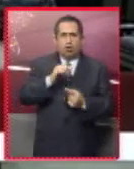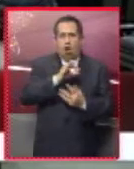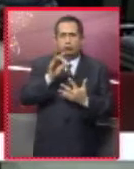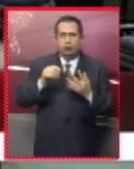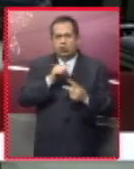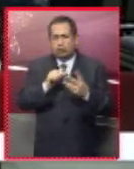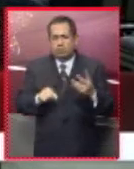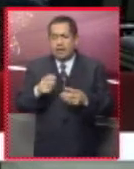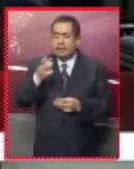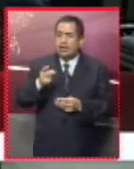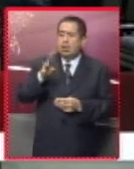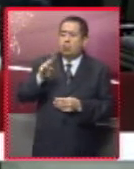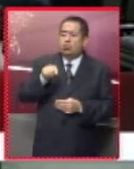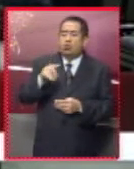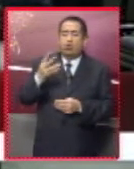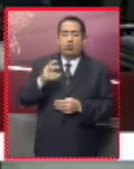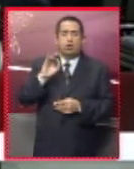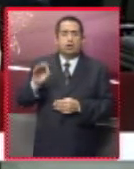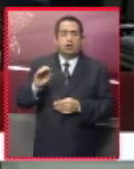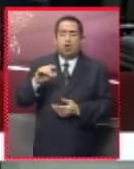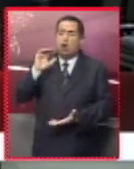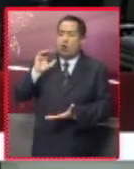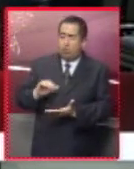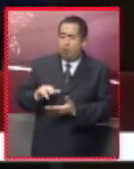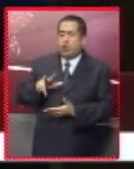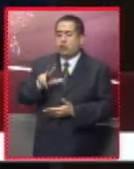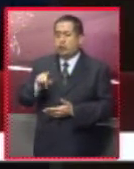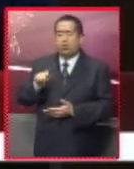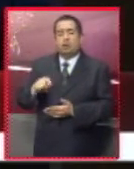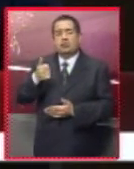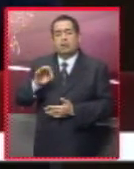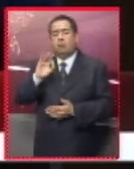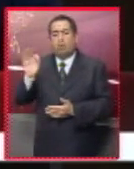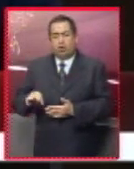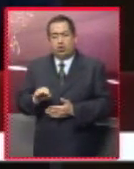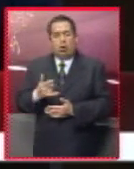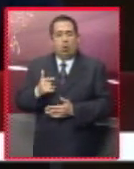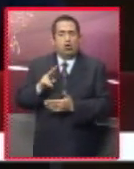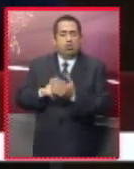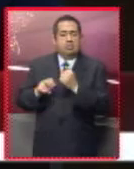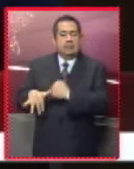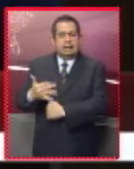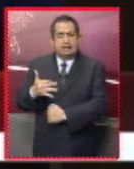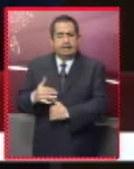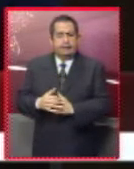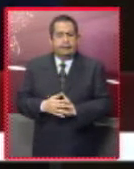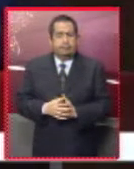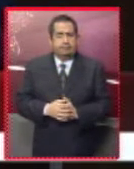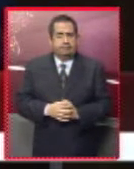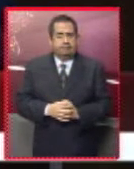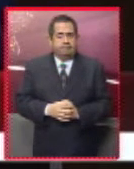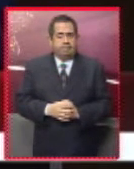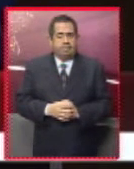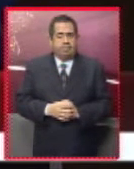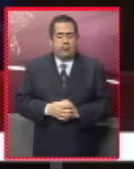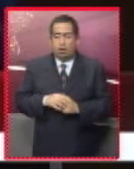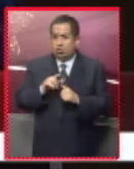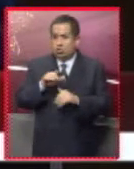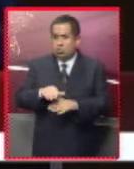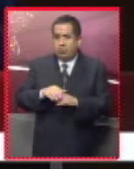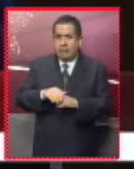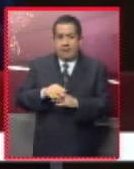de 39.4% en 2012 a 18.6% en junio de 2015. Los